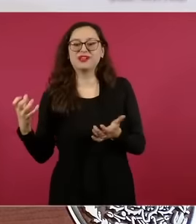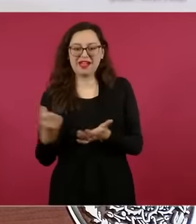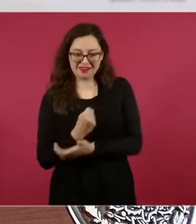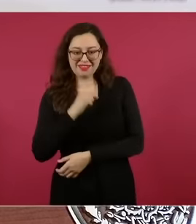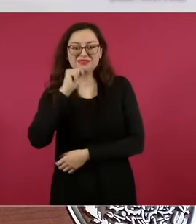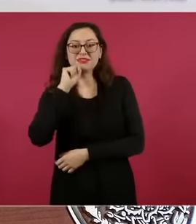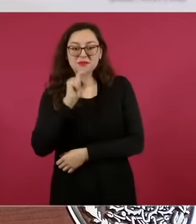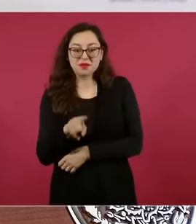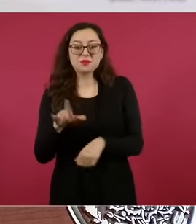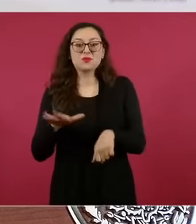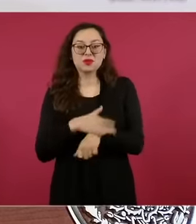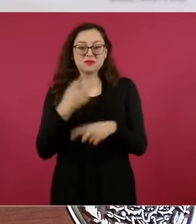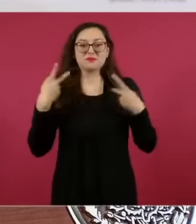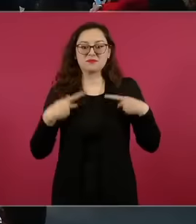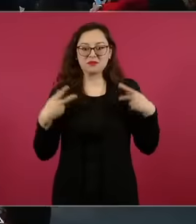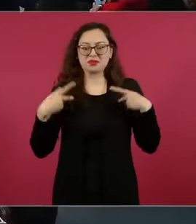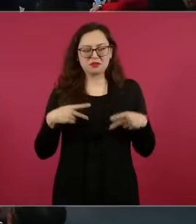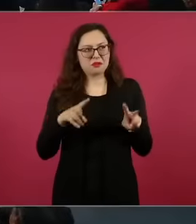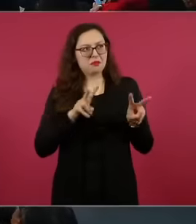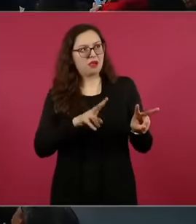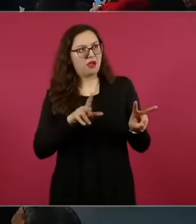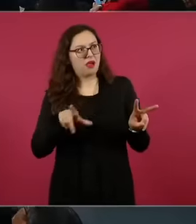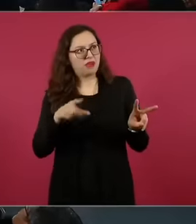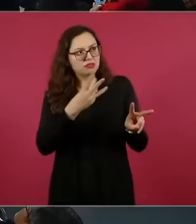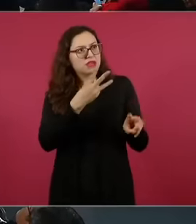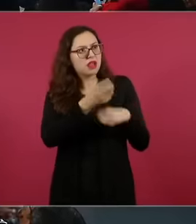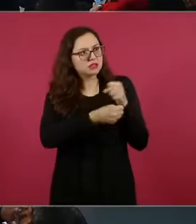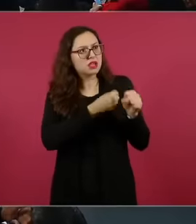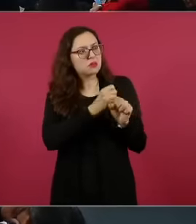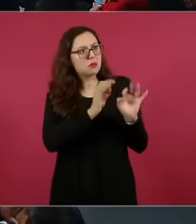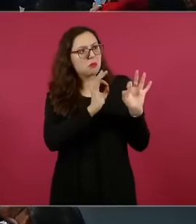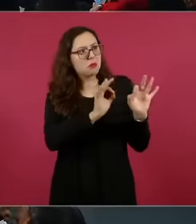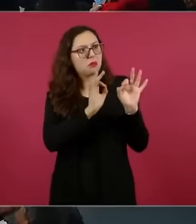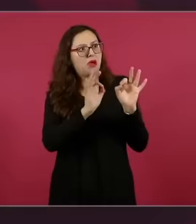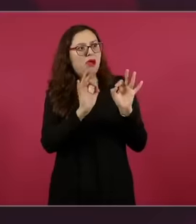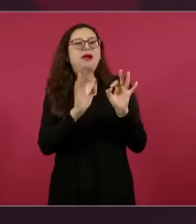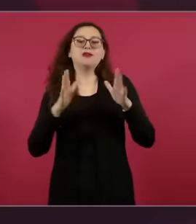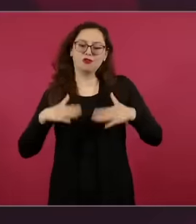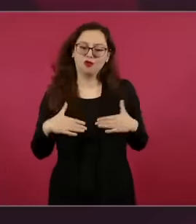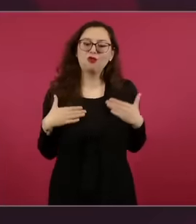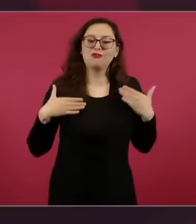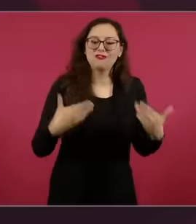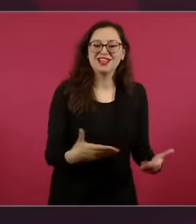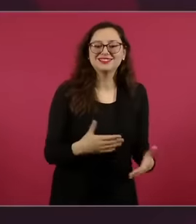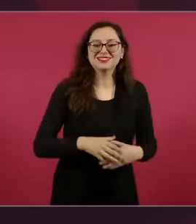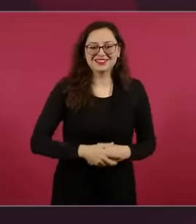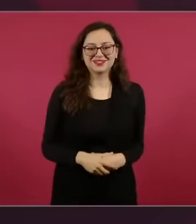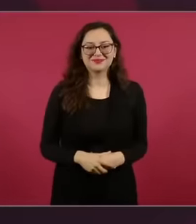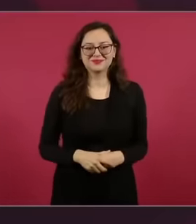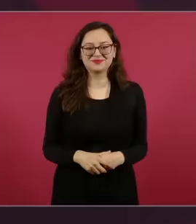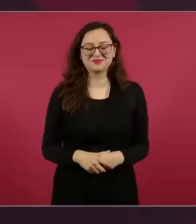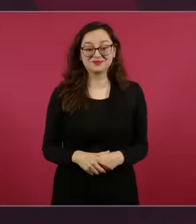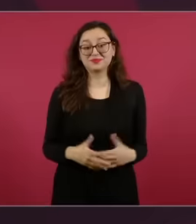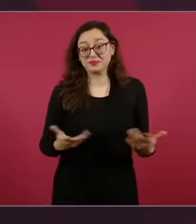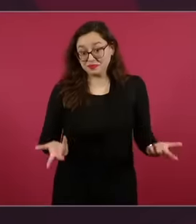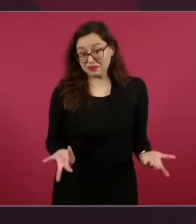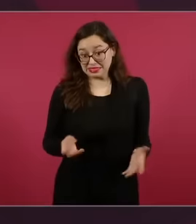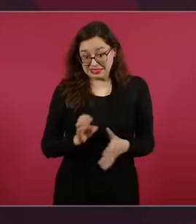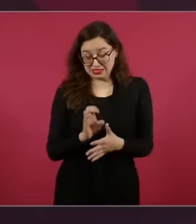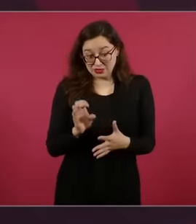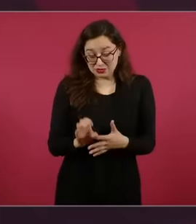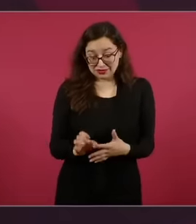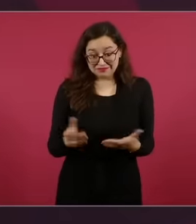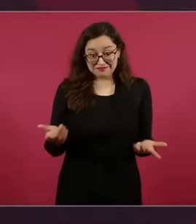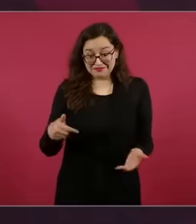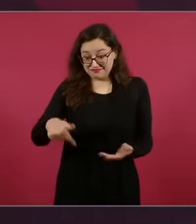Porque la gente ya estaba contenta con el gobierno que habíamos iniciado. Entonces, la